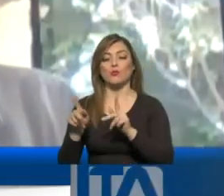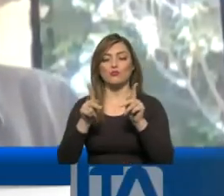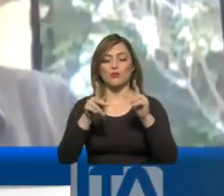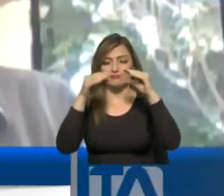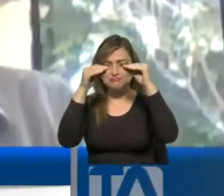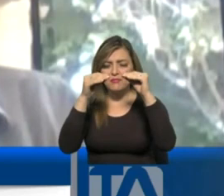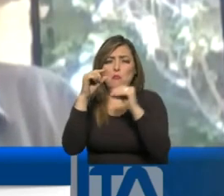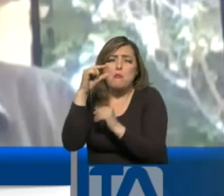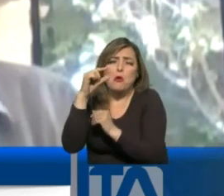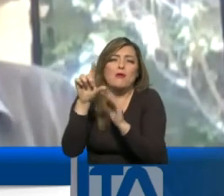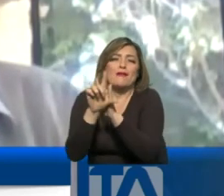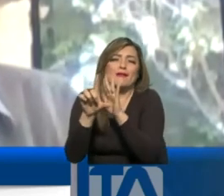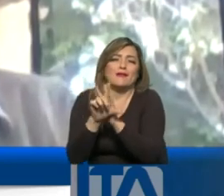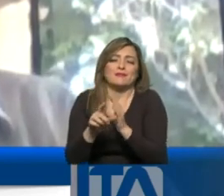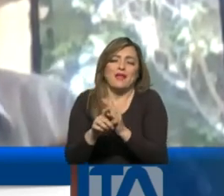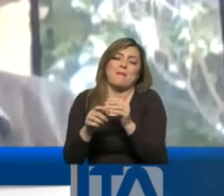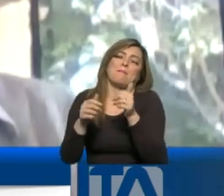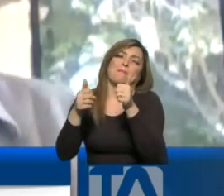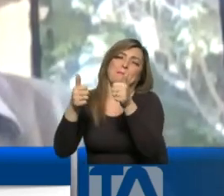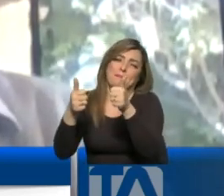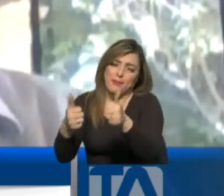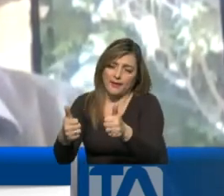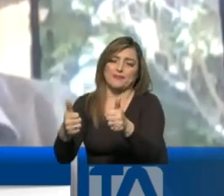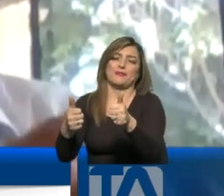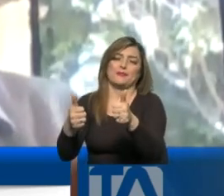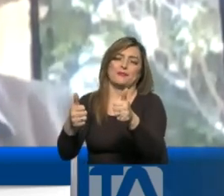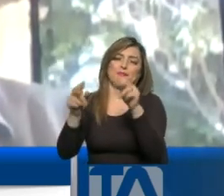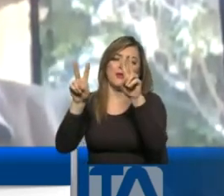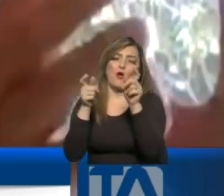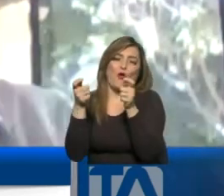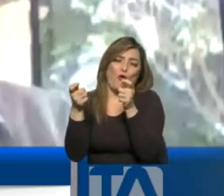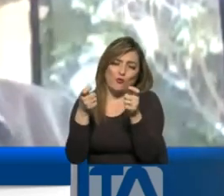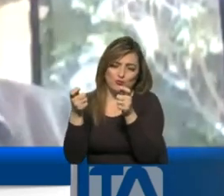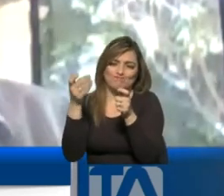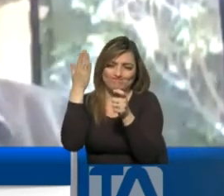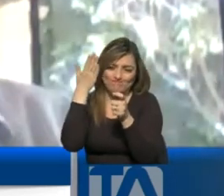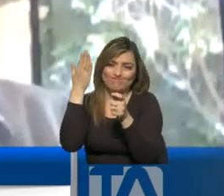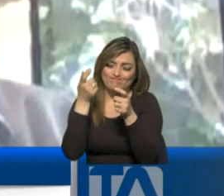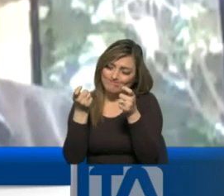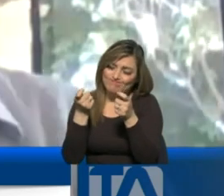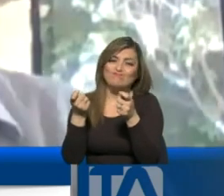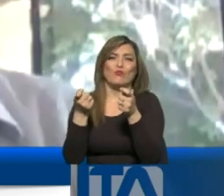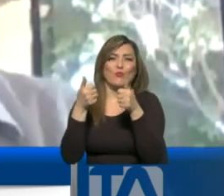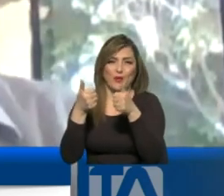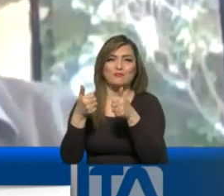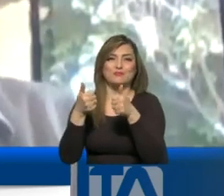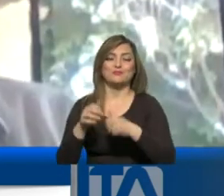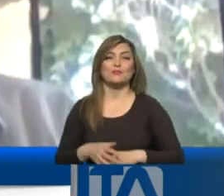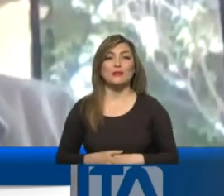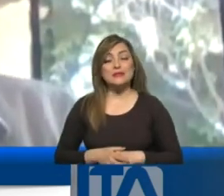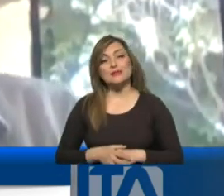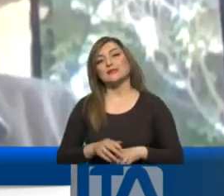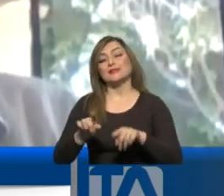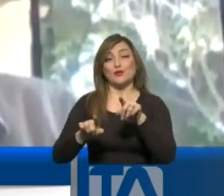poco en la ley y eso está muy bien porque es un tema de control y hay que poner la ley por delante. Pero